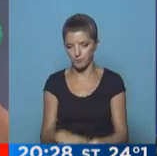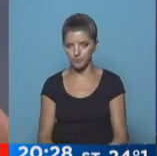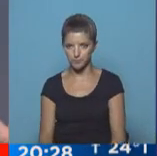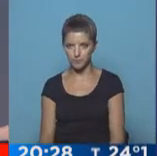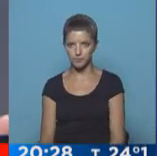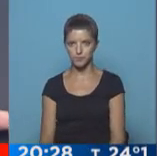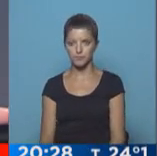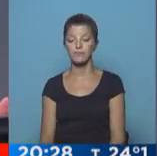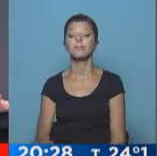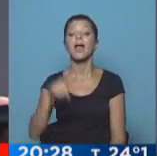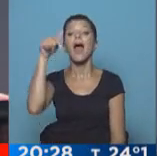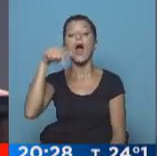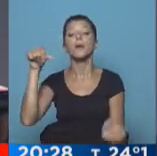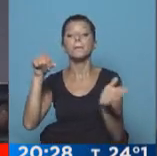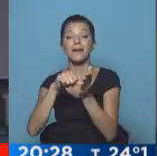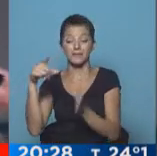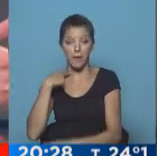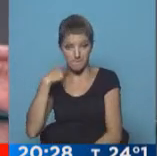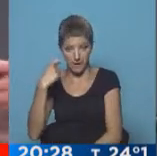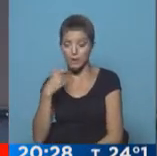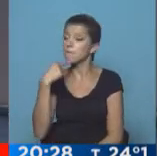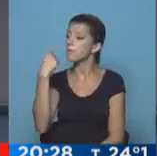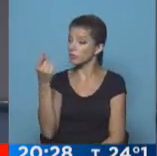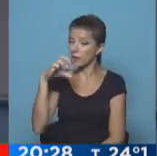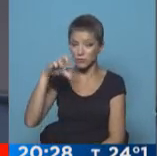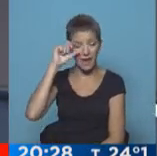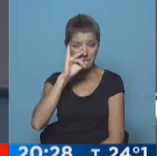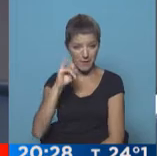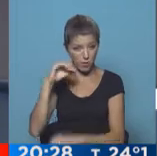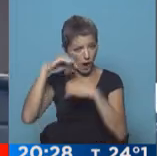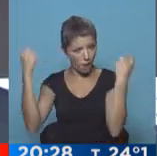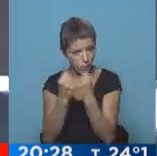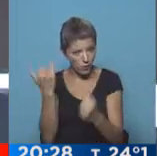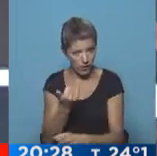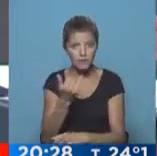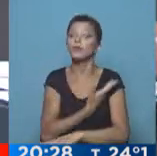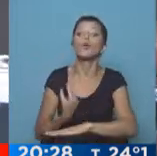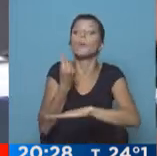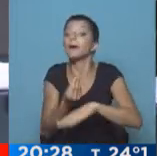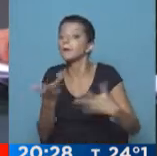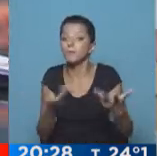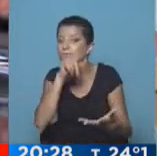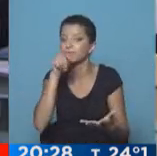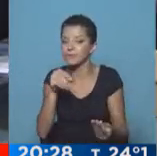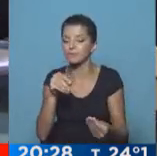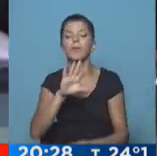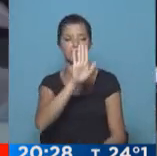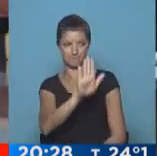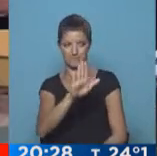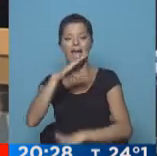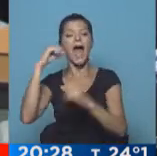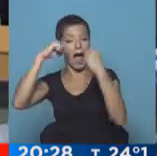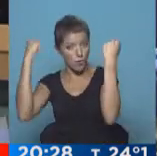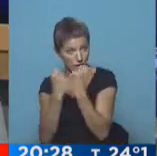Trasladamos ahora a España porque la pregunta para Pedro Bríguer es, ¿hay acuerdo? Pero, ¿hay gobierno, Pedro? Esa es la gran pregunta. ¿Acuerdo hay? Mirá, lo tengo